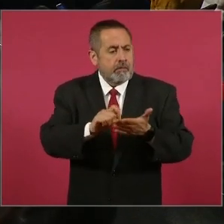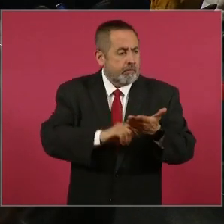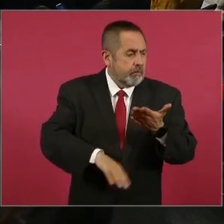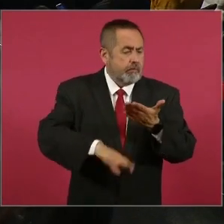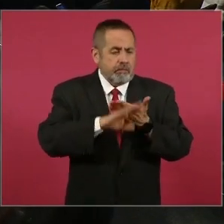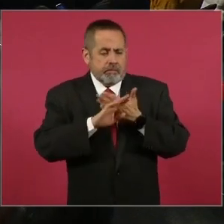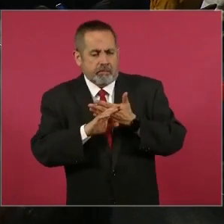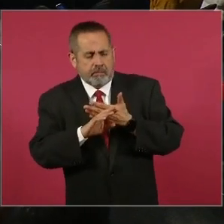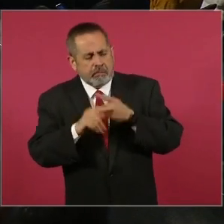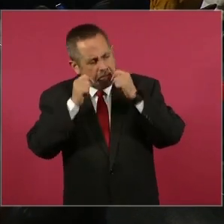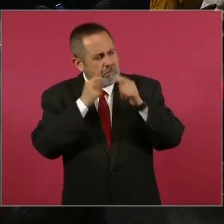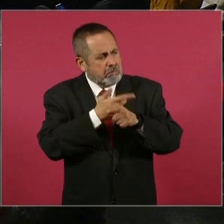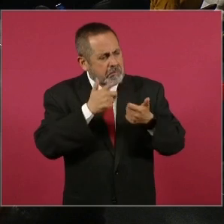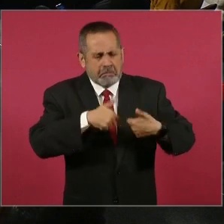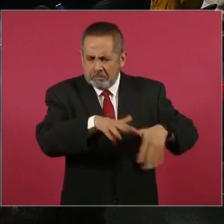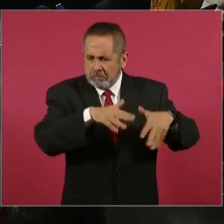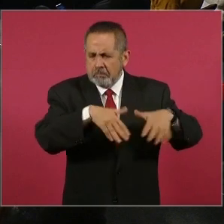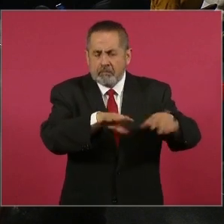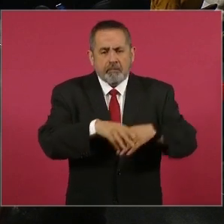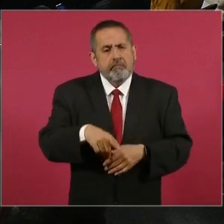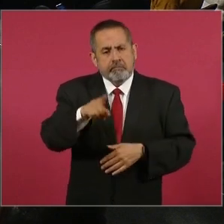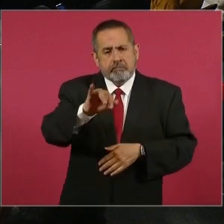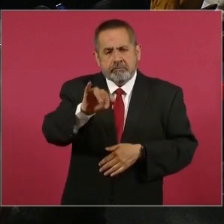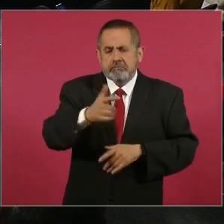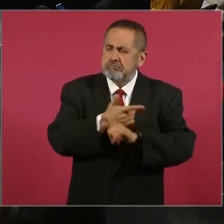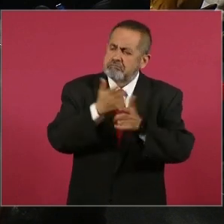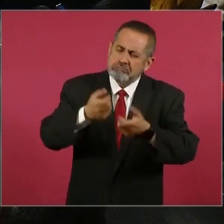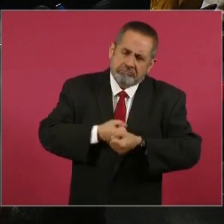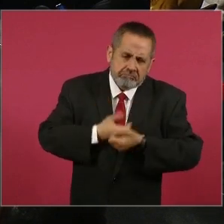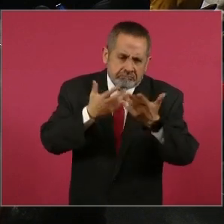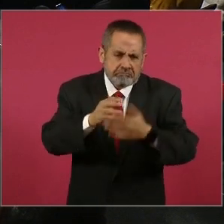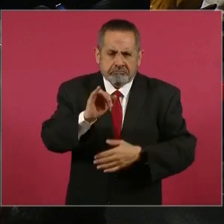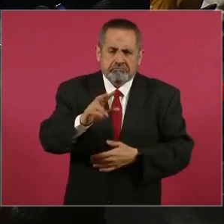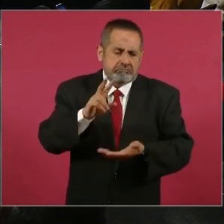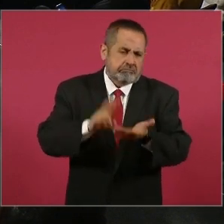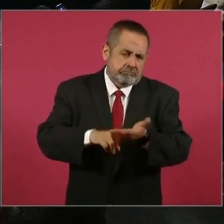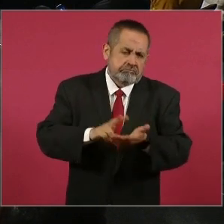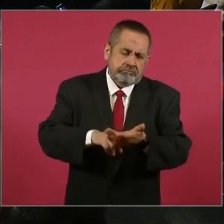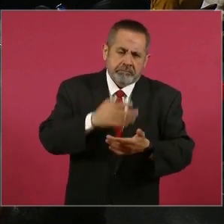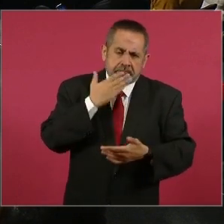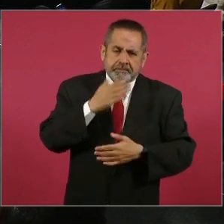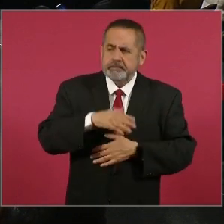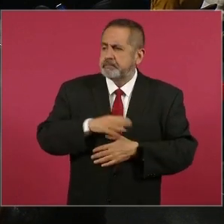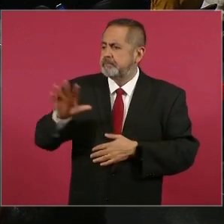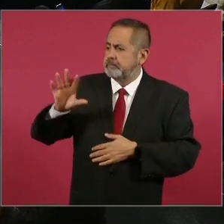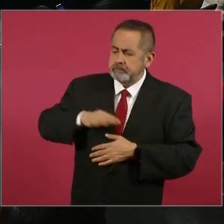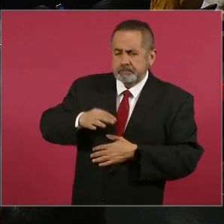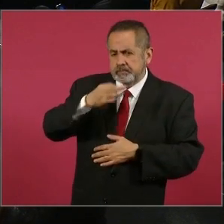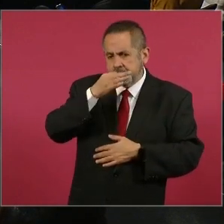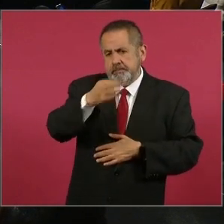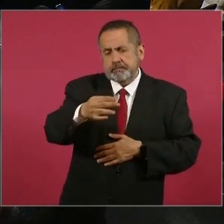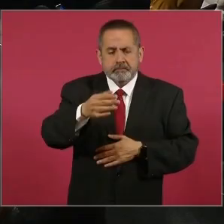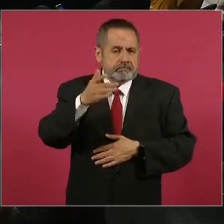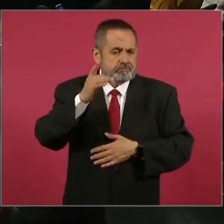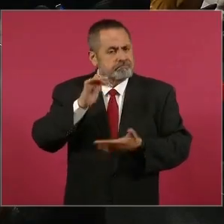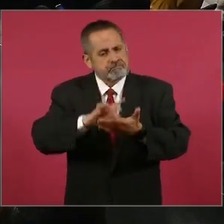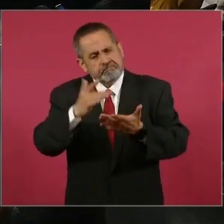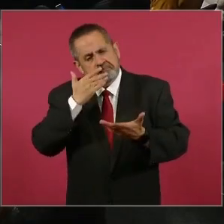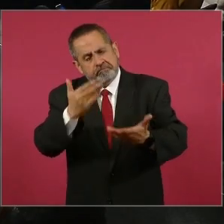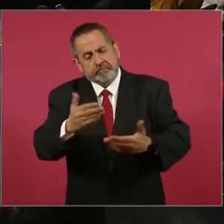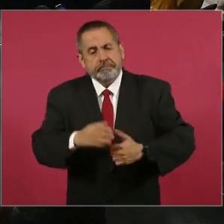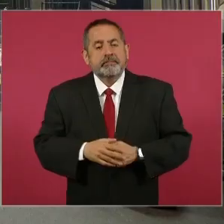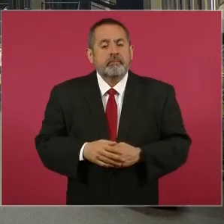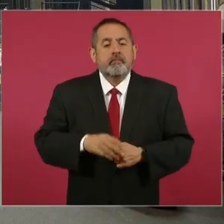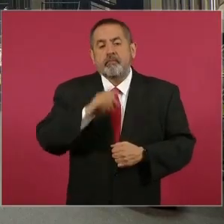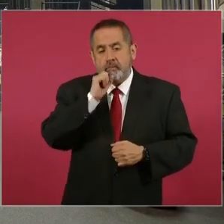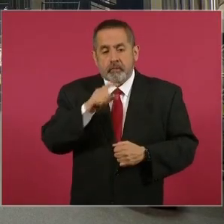y pues no ha pasado nada porque pues usted sí permite la libre expresión y bueno esa es una parte que le mandan decir que pues que gracias y